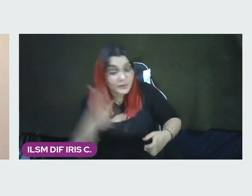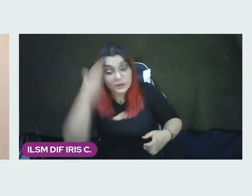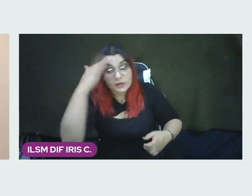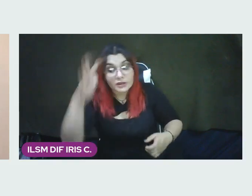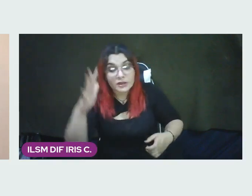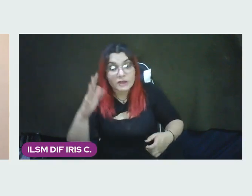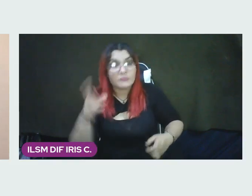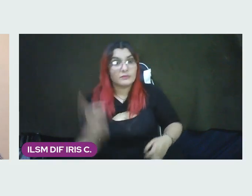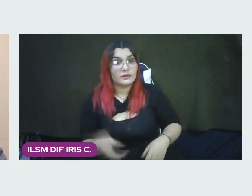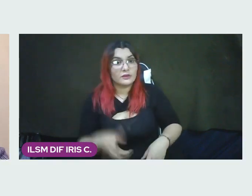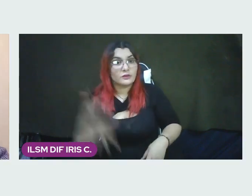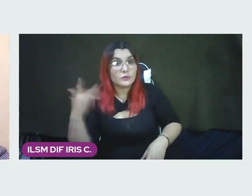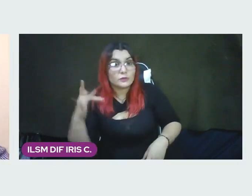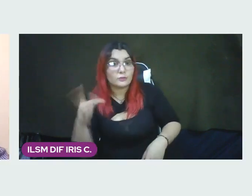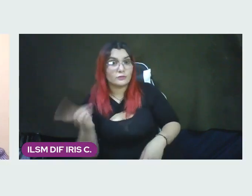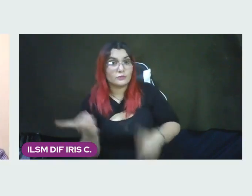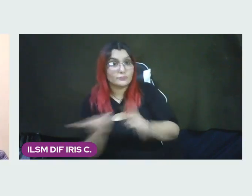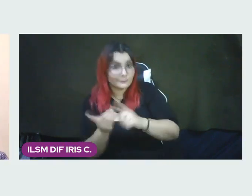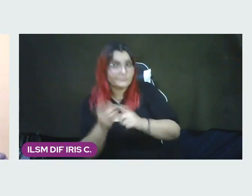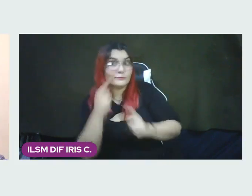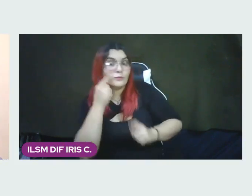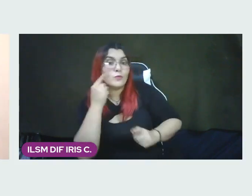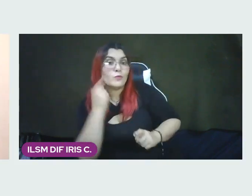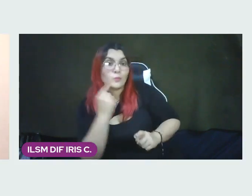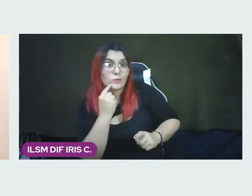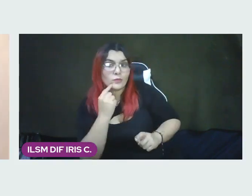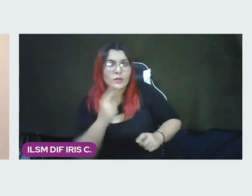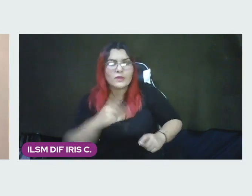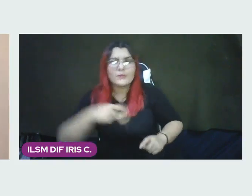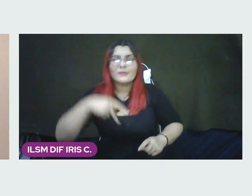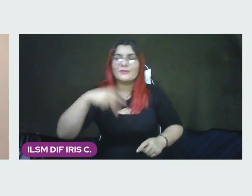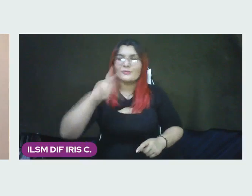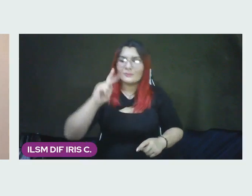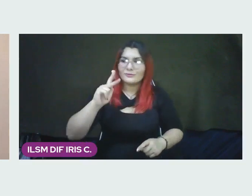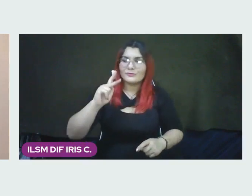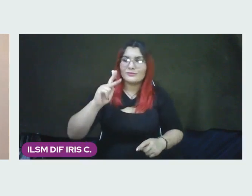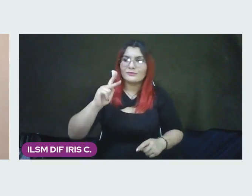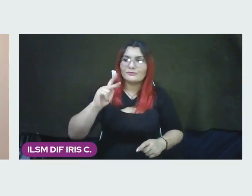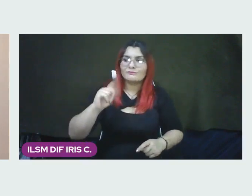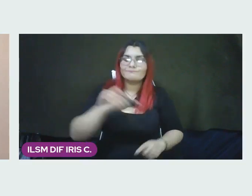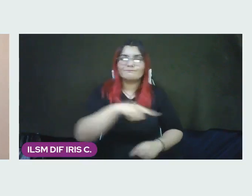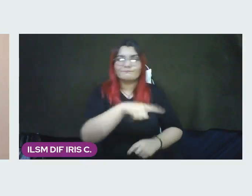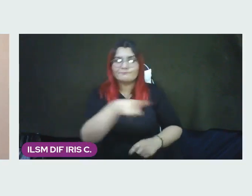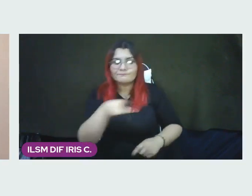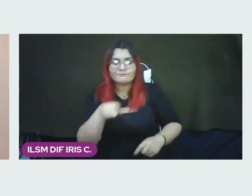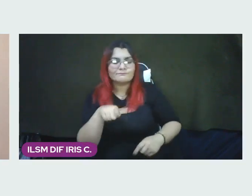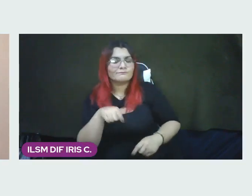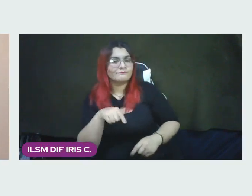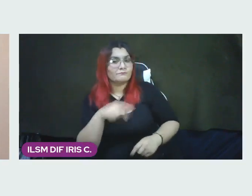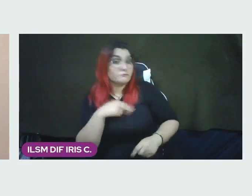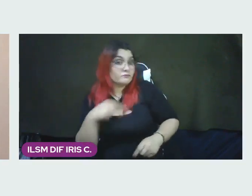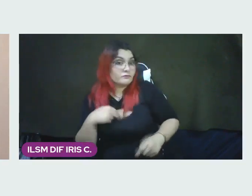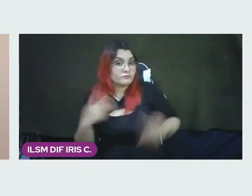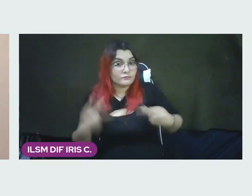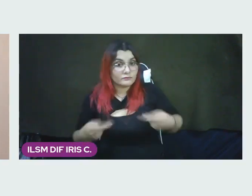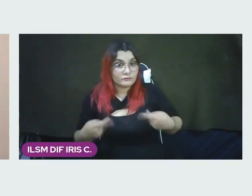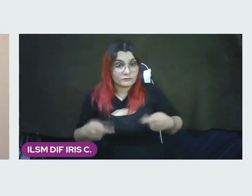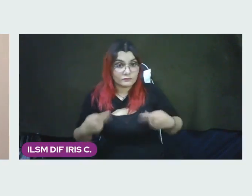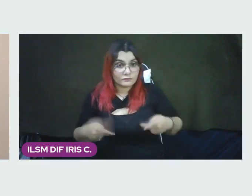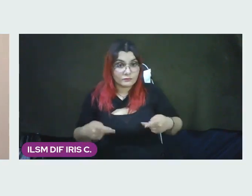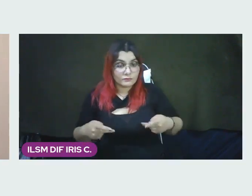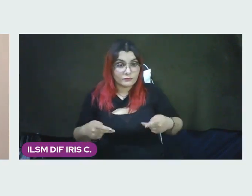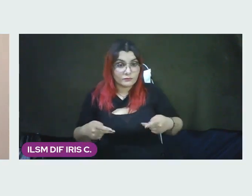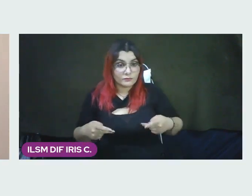Pero ¿qué pasa con aquellas personas que hemos perdido a un ser querido, a un ser muy cercano? Nos